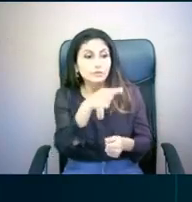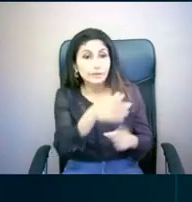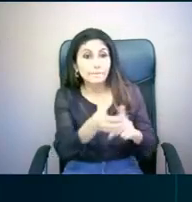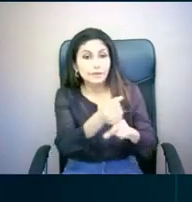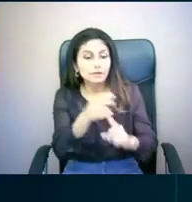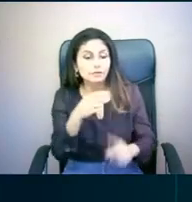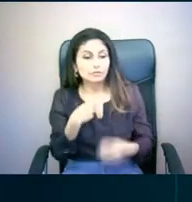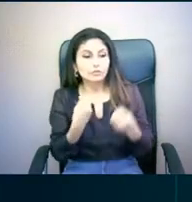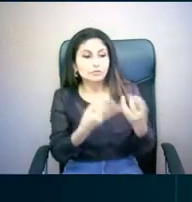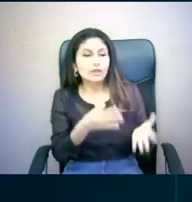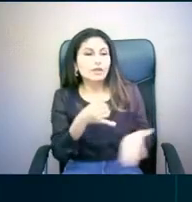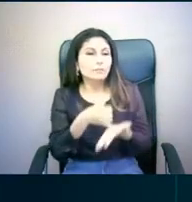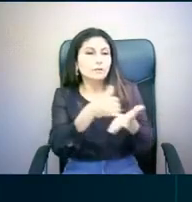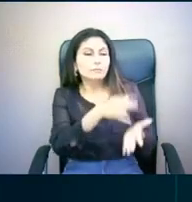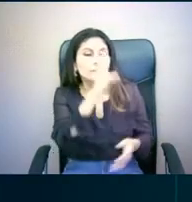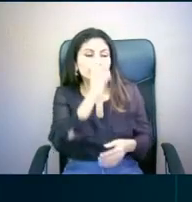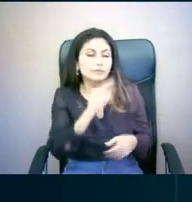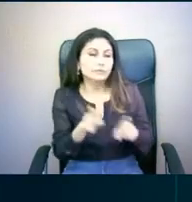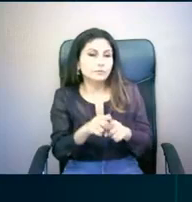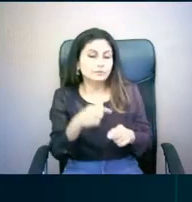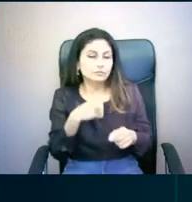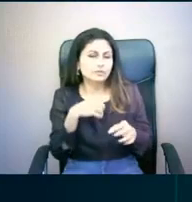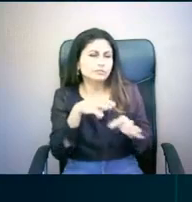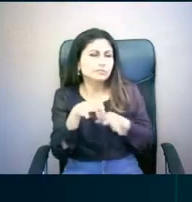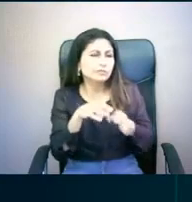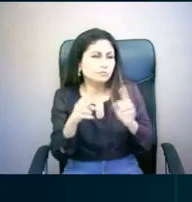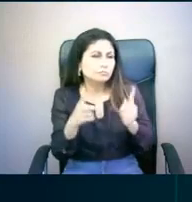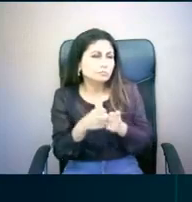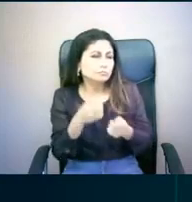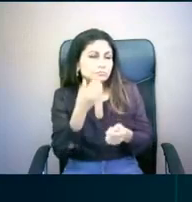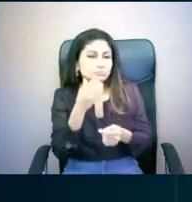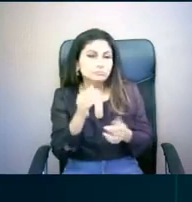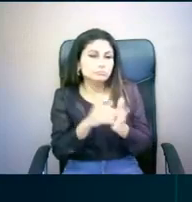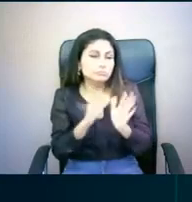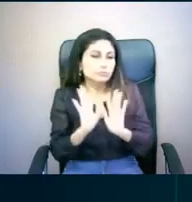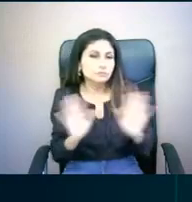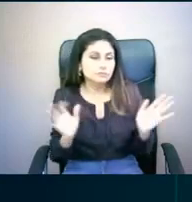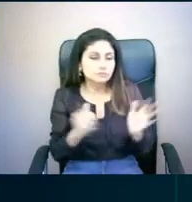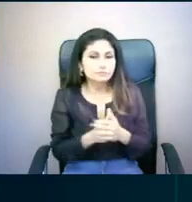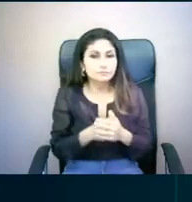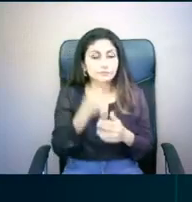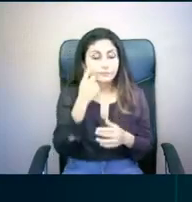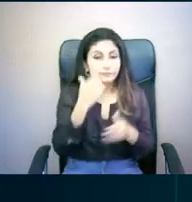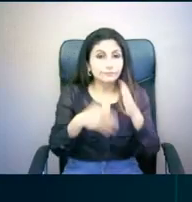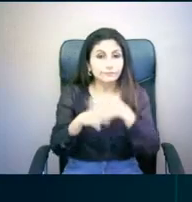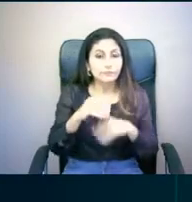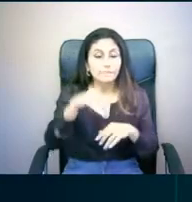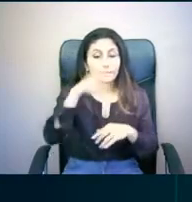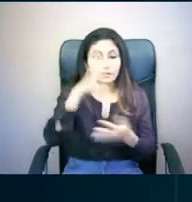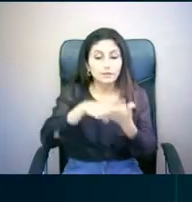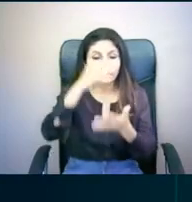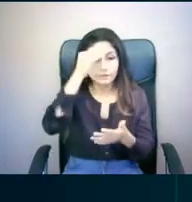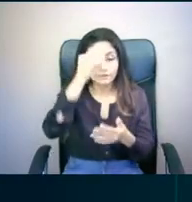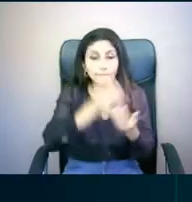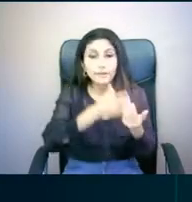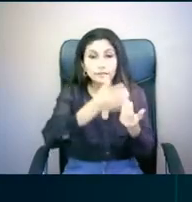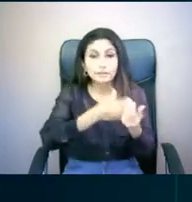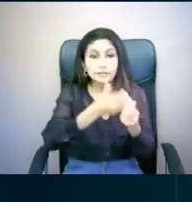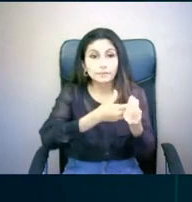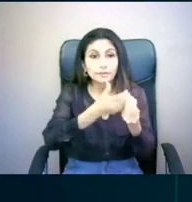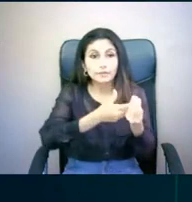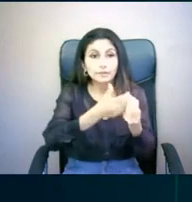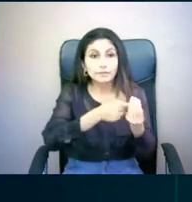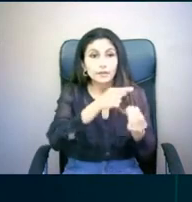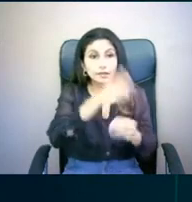datos, ¿cierto? Digamos, pues no vamos a entrar en muchos detalles, simplemente puntualizándoles a lo que obedece, digamos, ese aprendizaje automático y que vamos a utilizar en